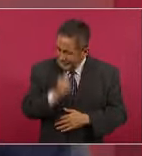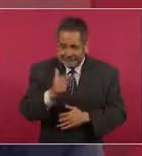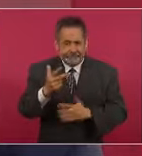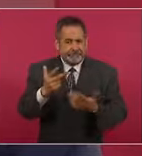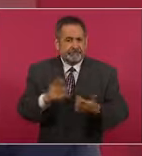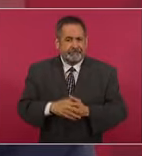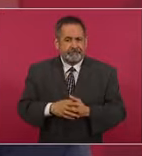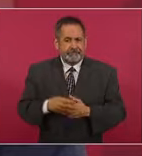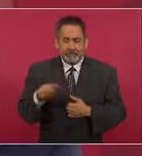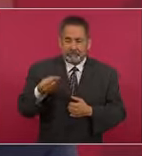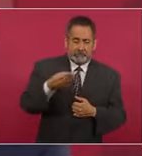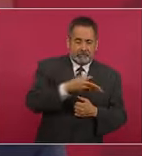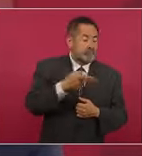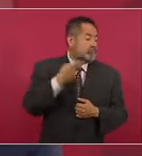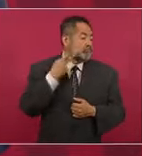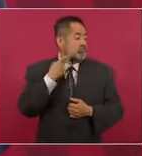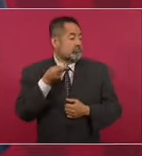alimentar, nutrir